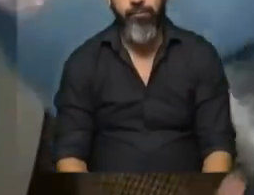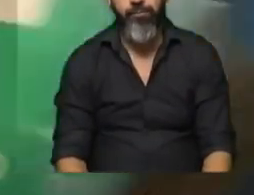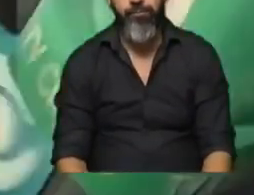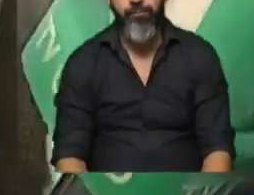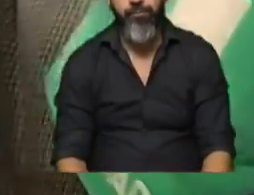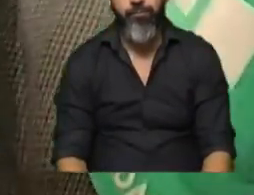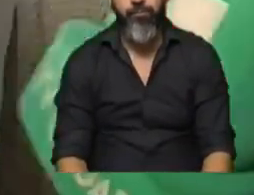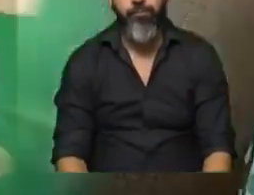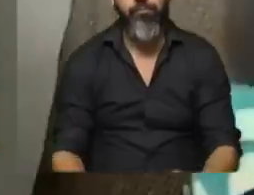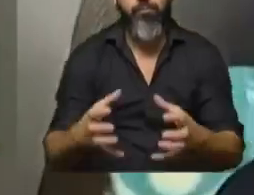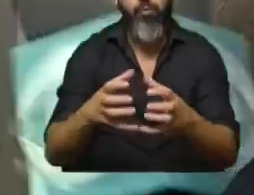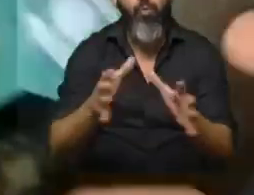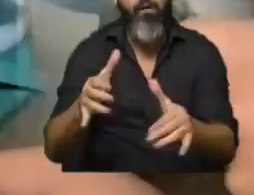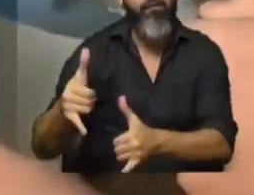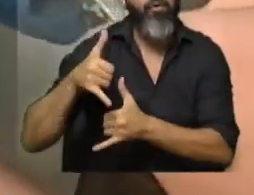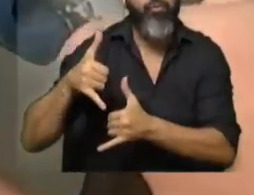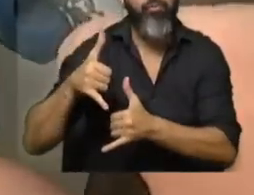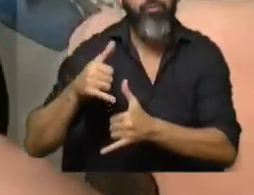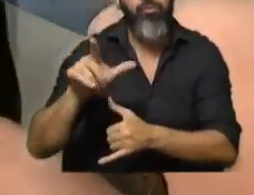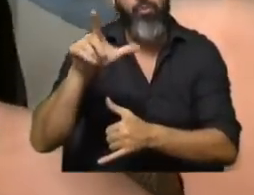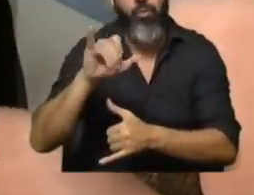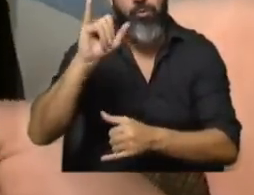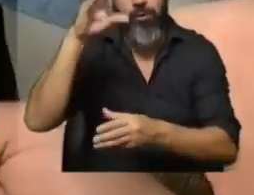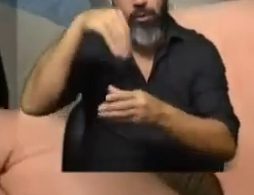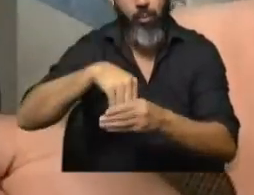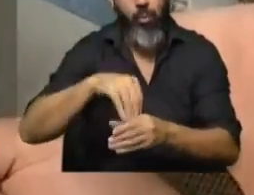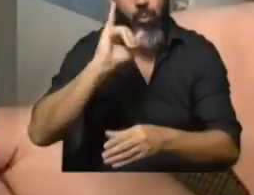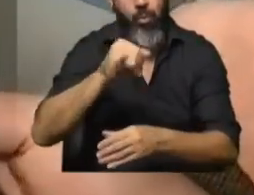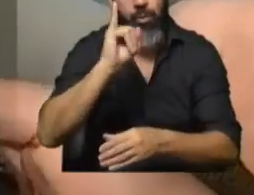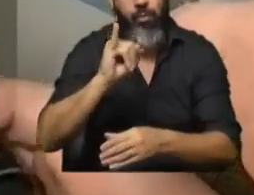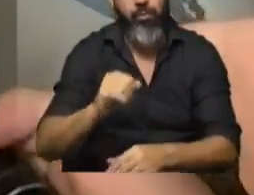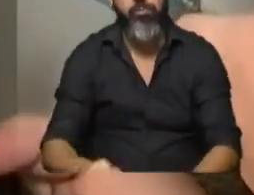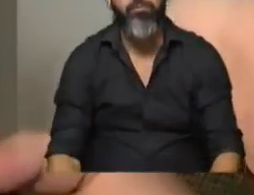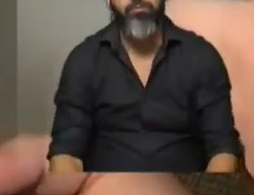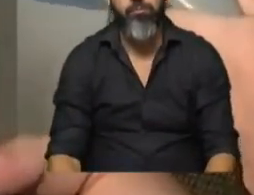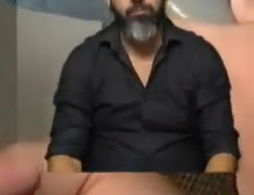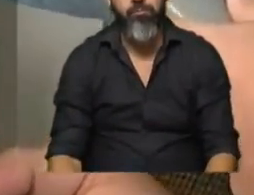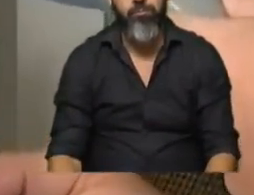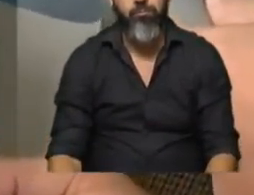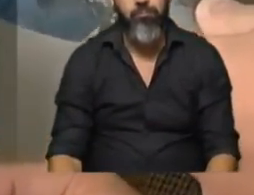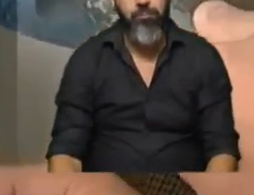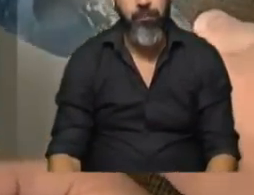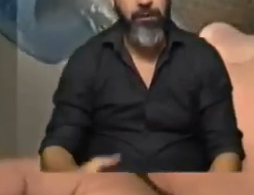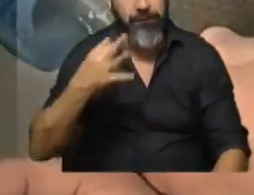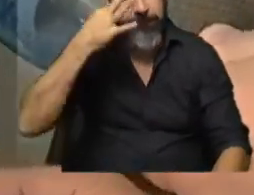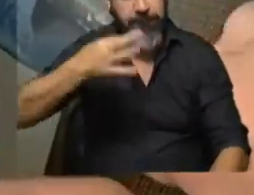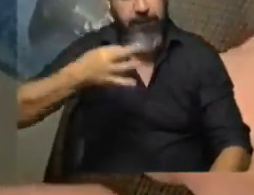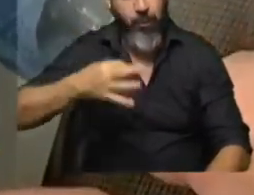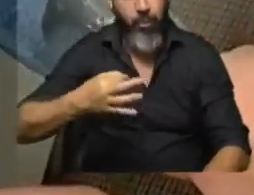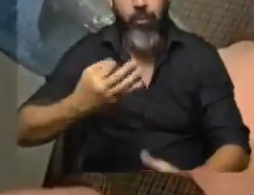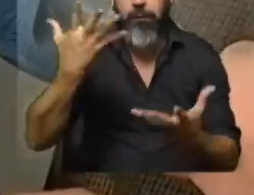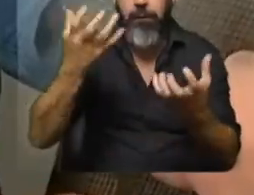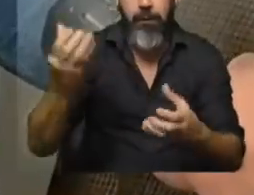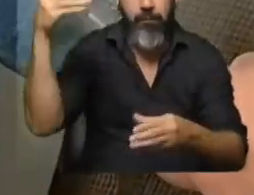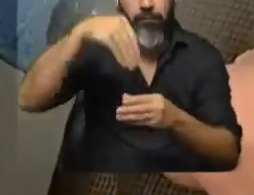votar Cabildo abierto Por supuesto que lo incluyo a Cabildo abierto descontamos que Cabildo abierto quiere ser